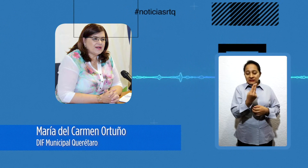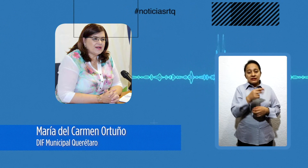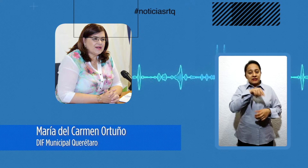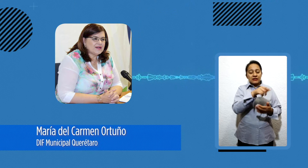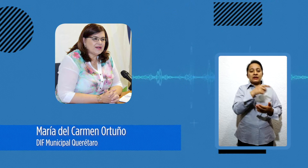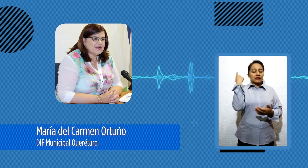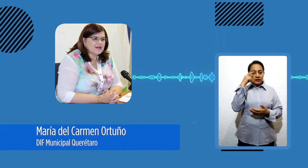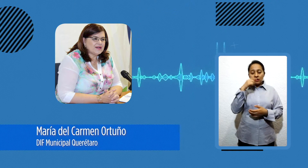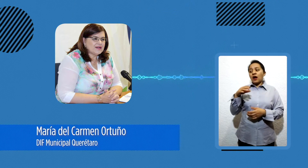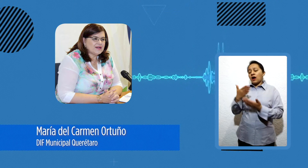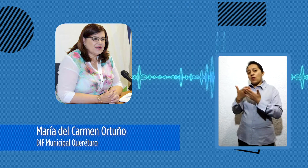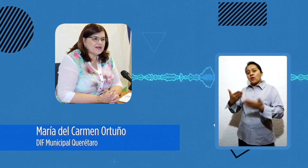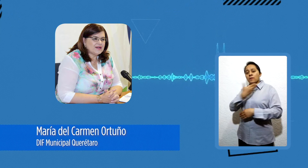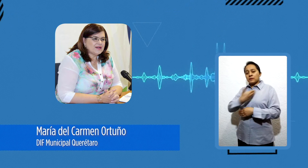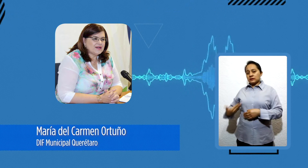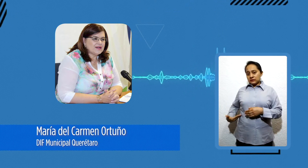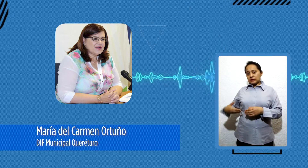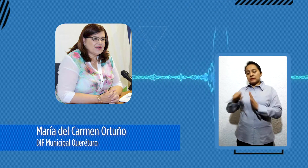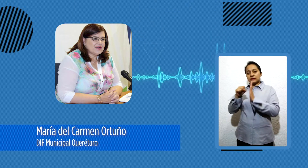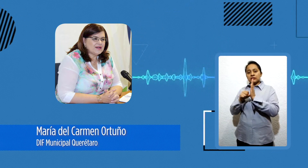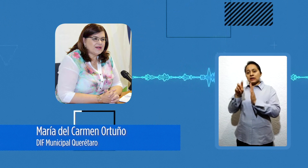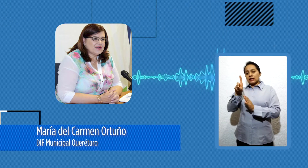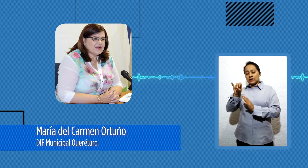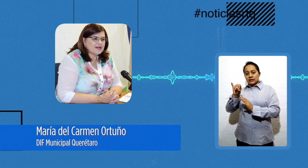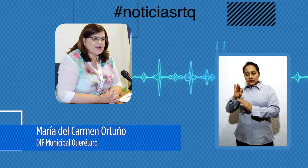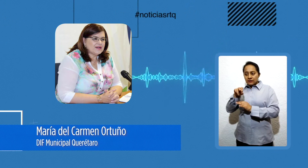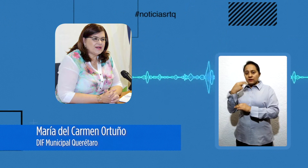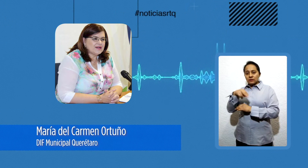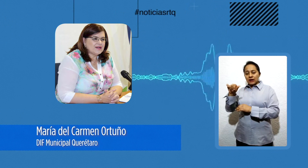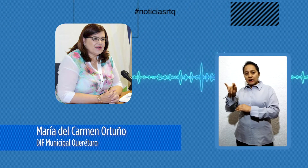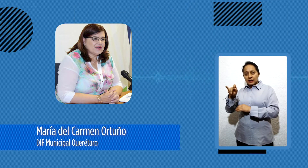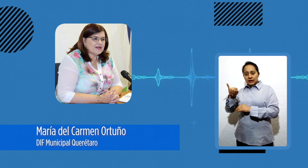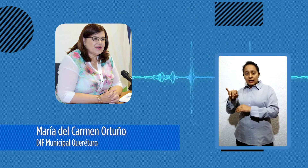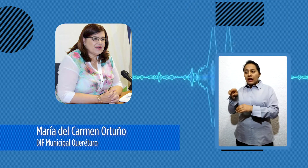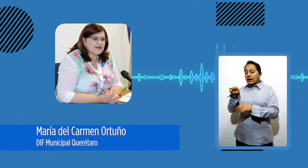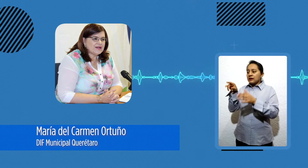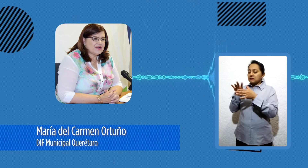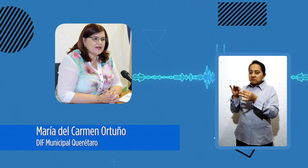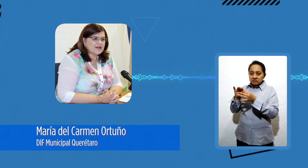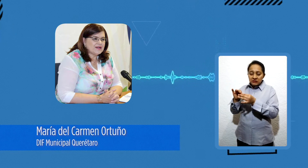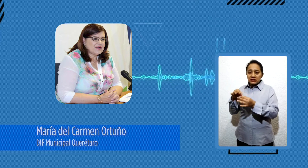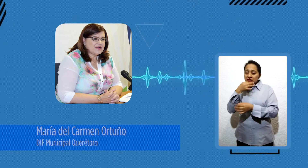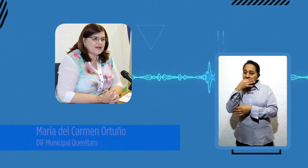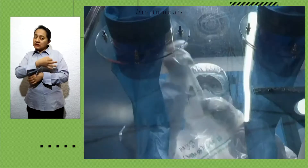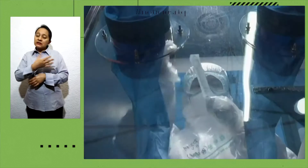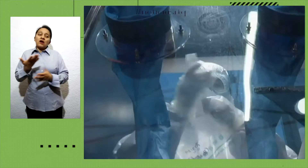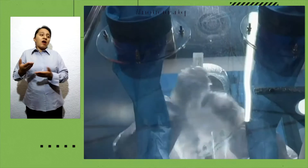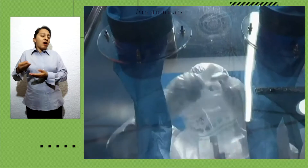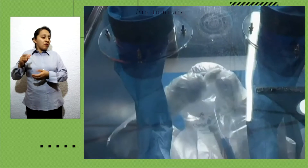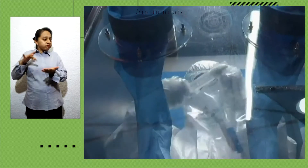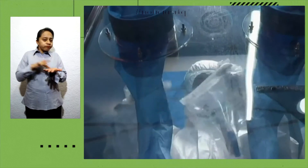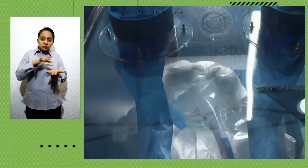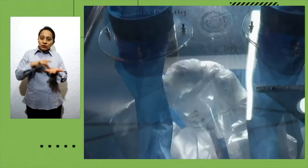presidenta de nuestro patronato, nos ha pedido generar acciones de atención prioritaria para favorecer la salud de los queretanos y las queretanas. Al